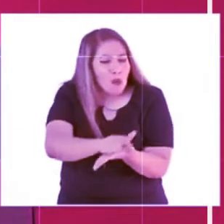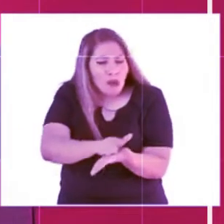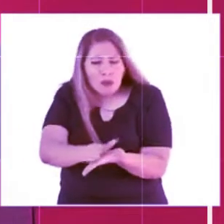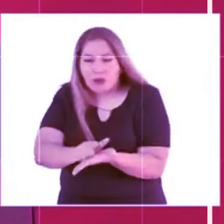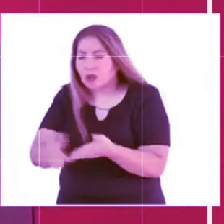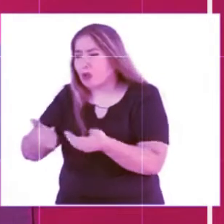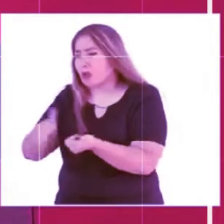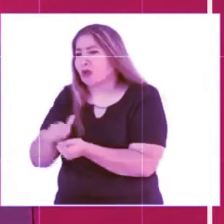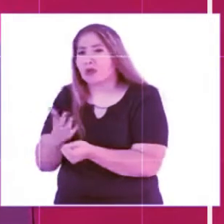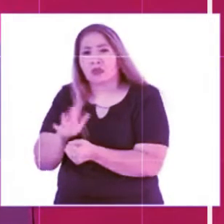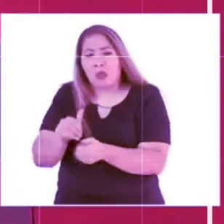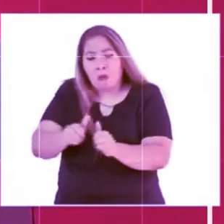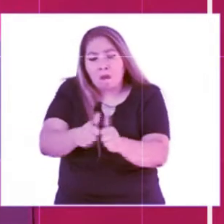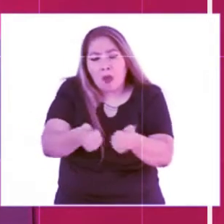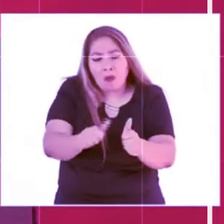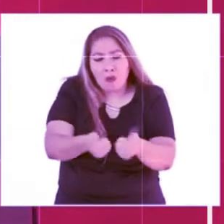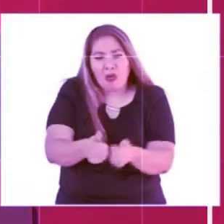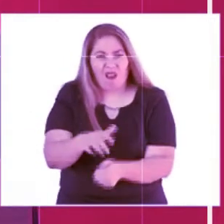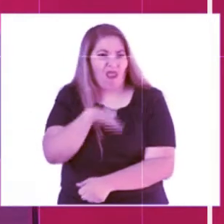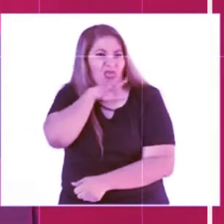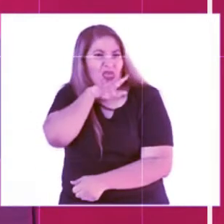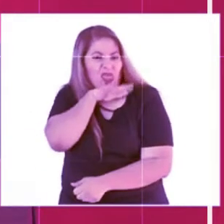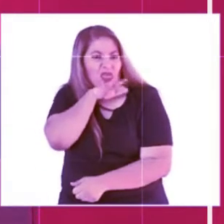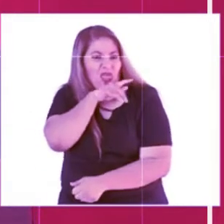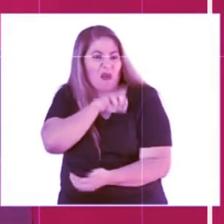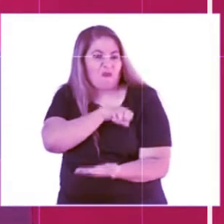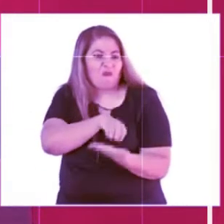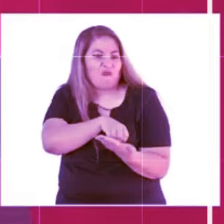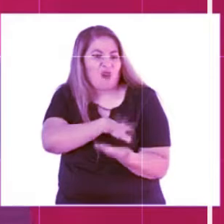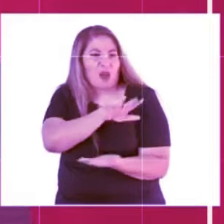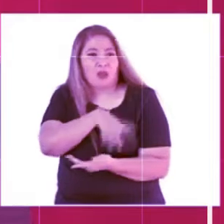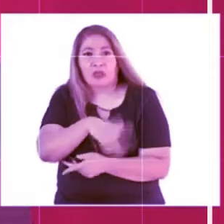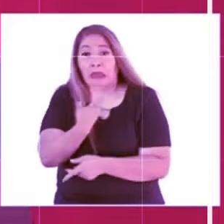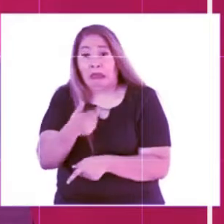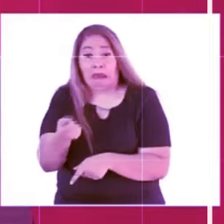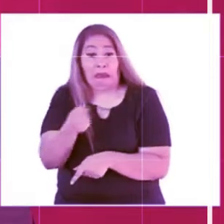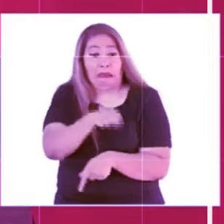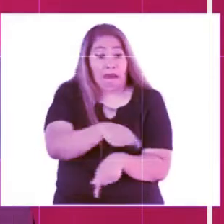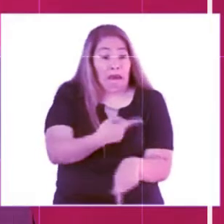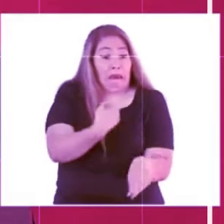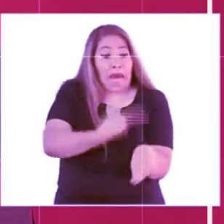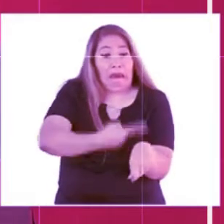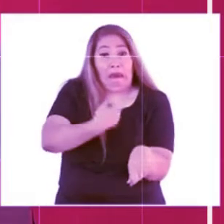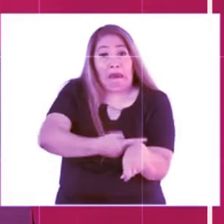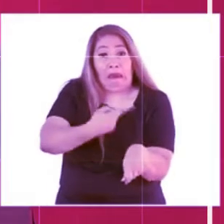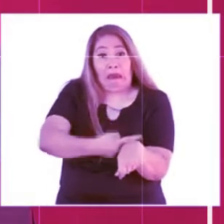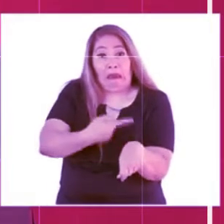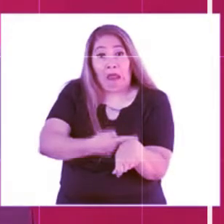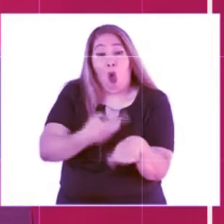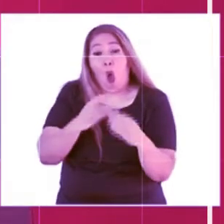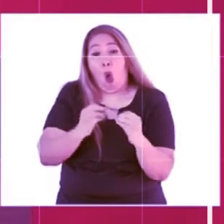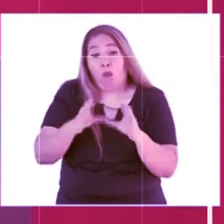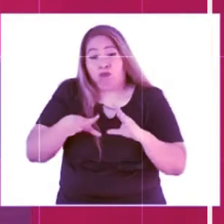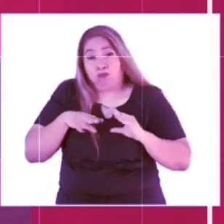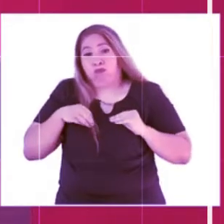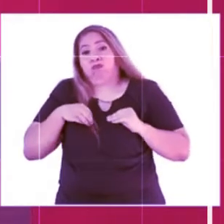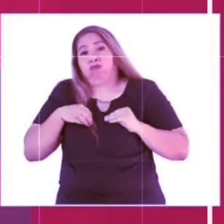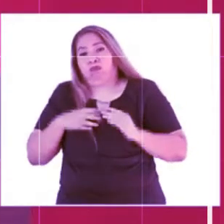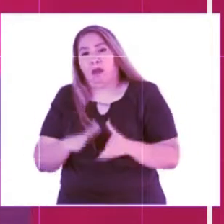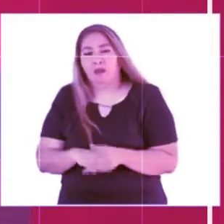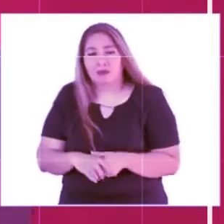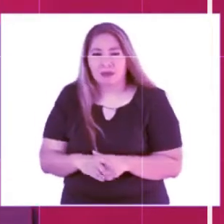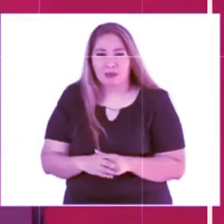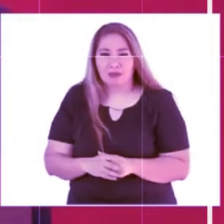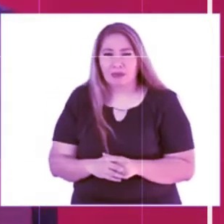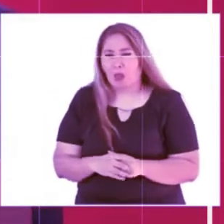panaderías antihigiénicas que propiciaban enfermedades y epidemias.